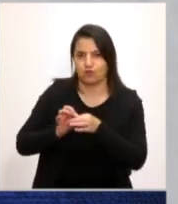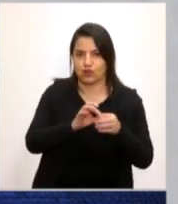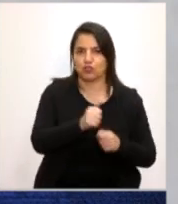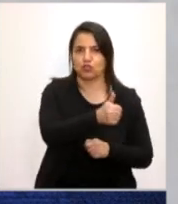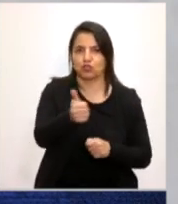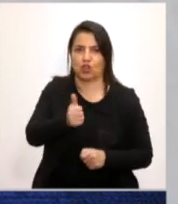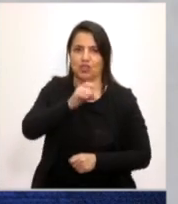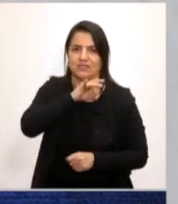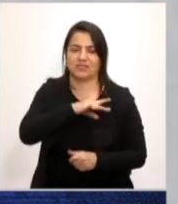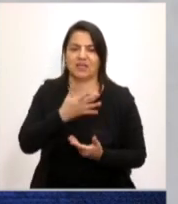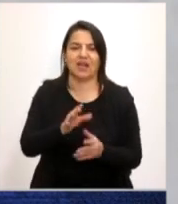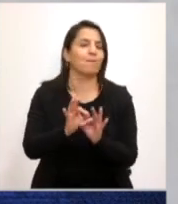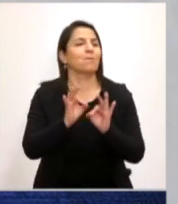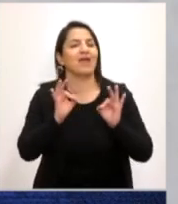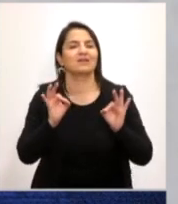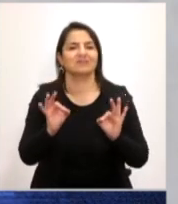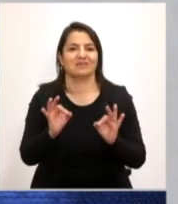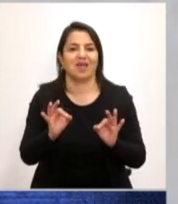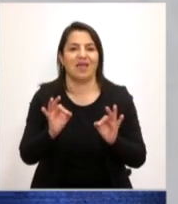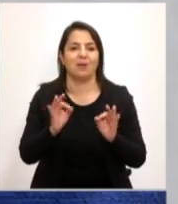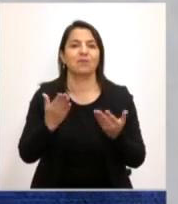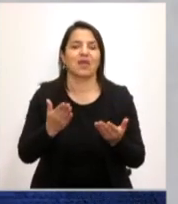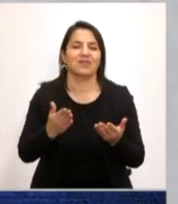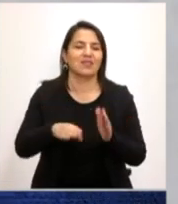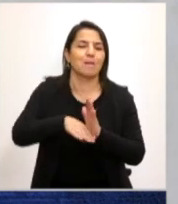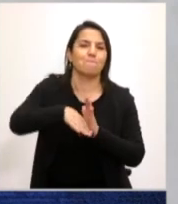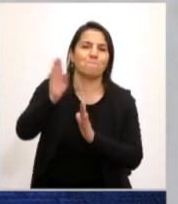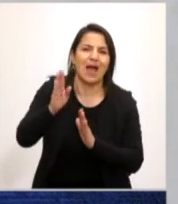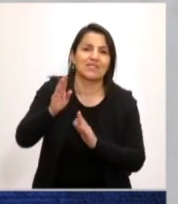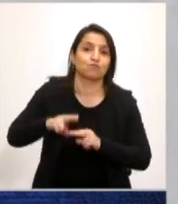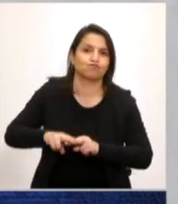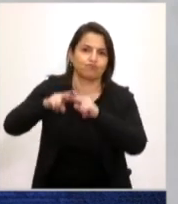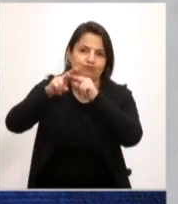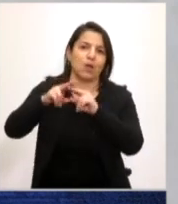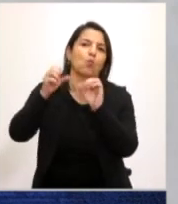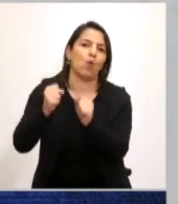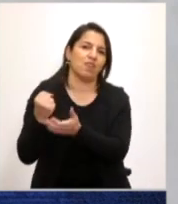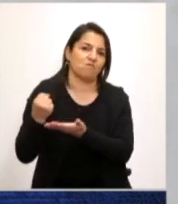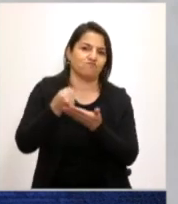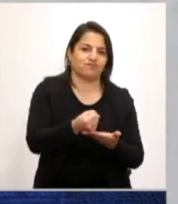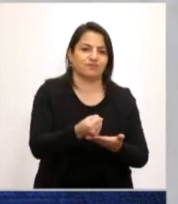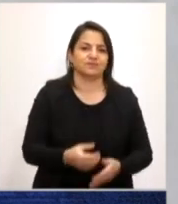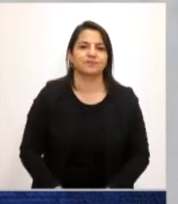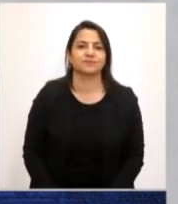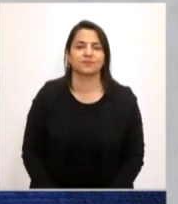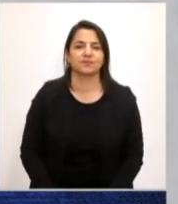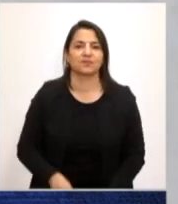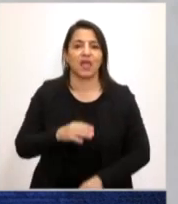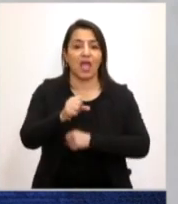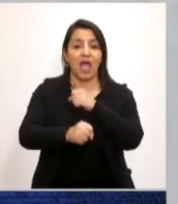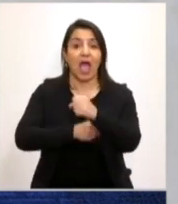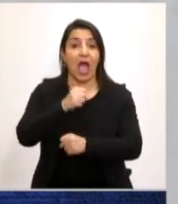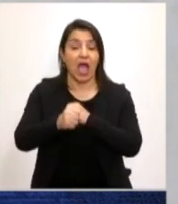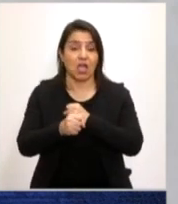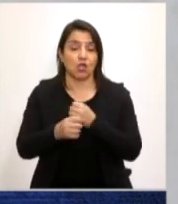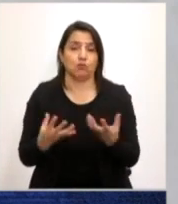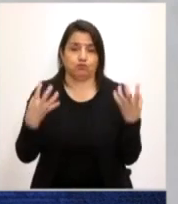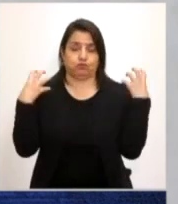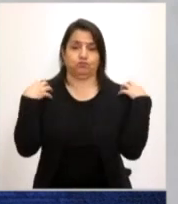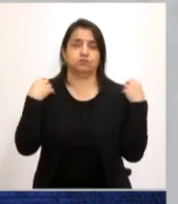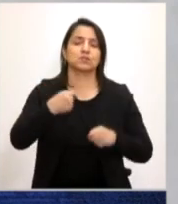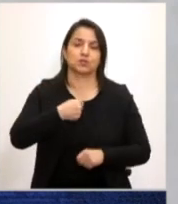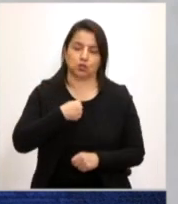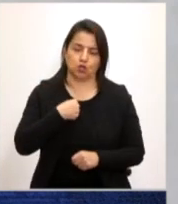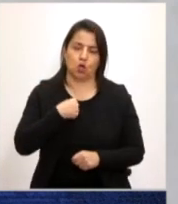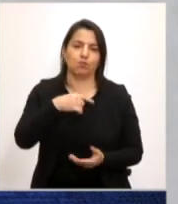país, especialmente de quienes más recursos puedan aportar. En el año legislativo que me toca dar cuenta, tenemos